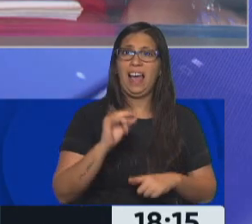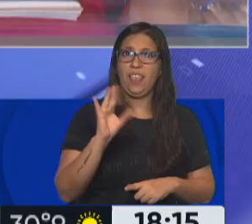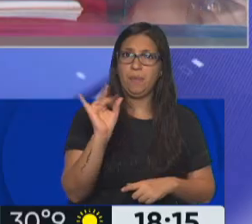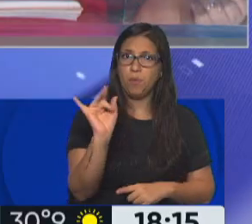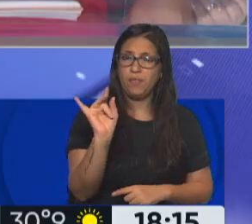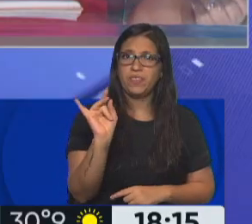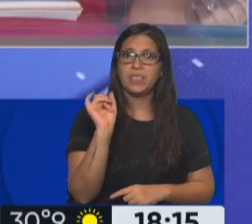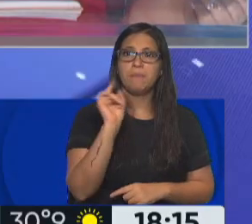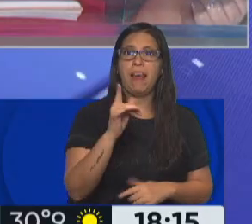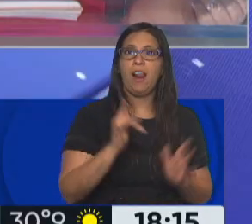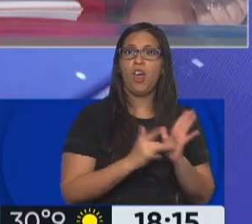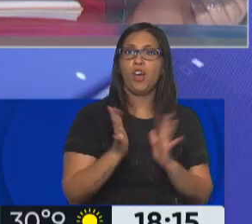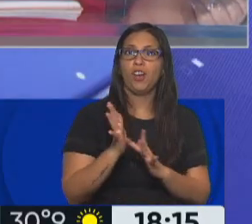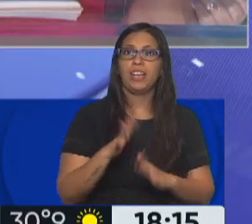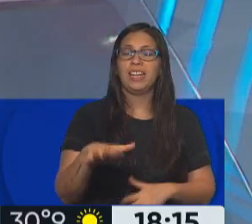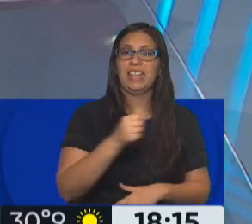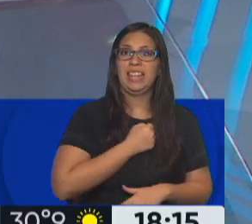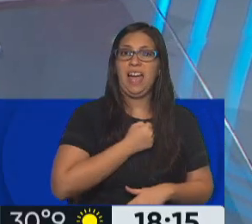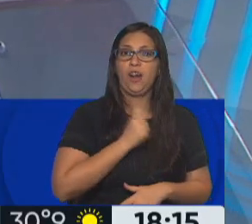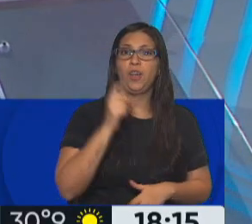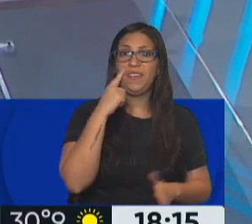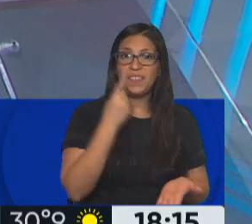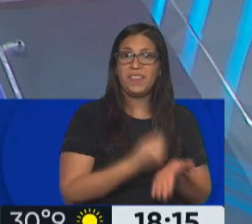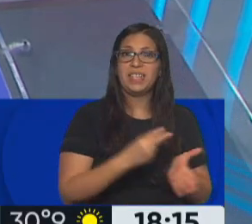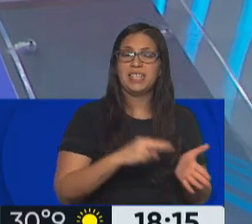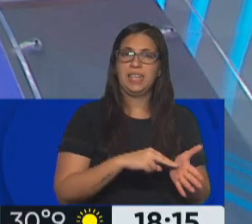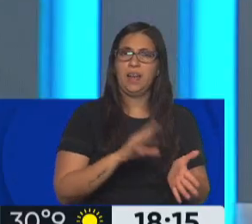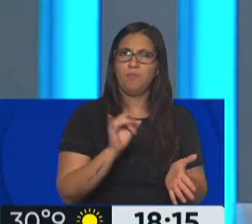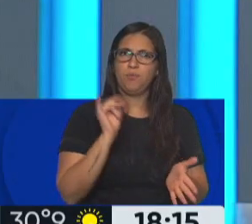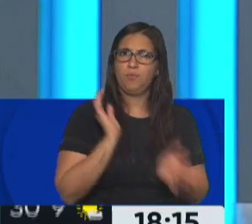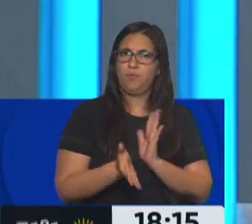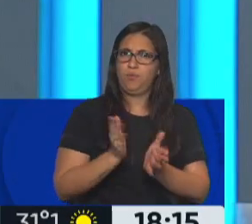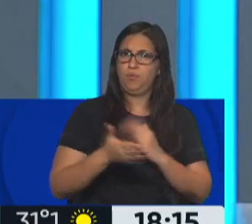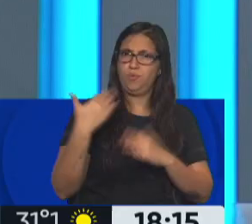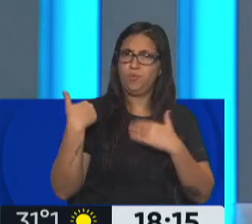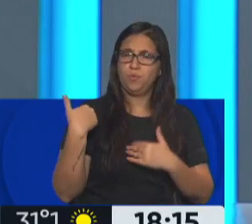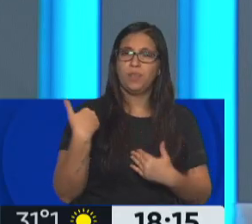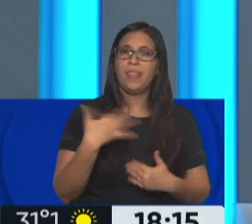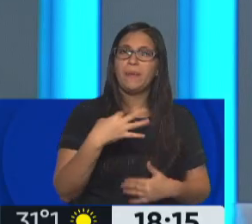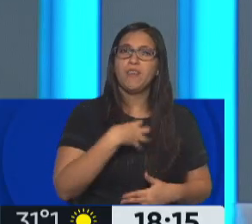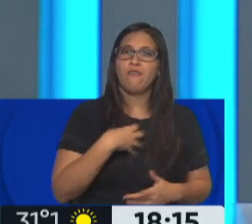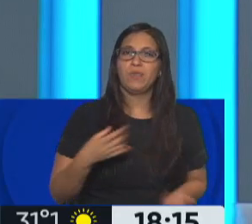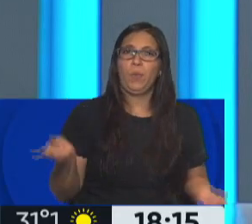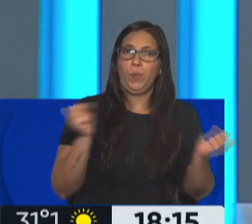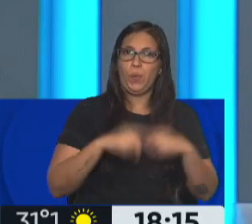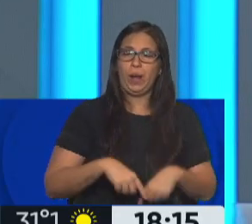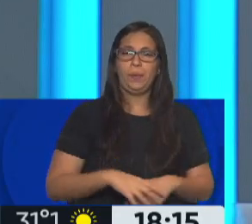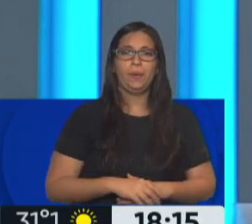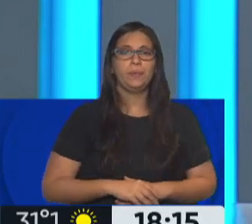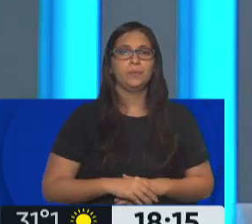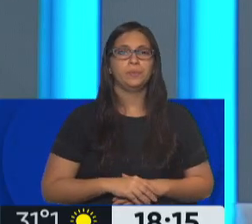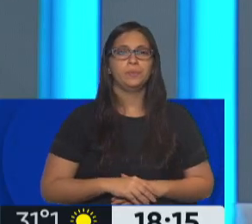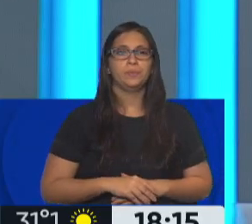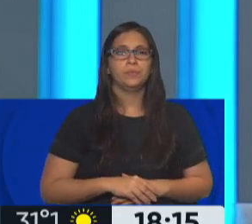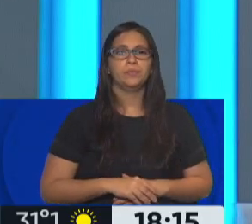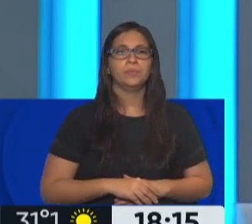la población cristiana que vive en Siria, ¿no? Ahora, ¿vos crees que tiene que ver más con la ciudadanía, digamos, el hecho